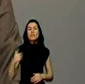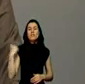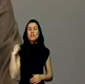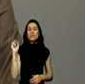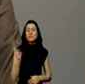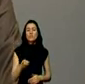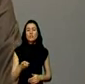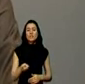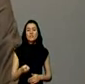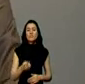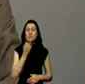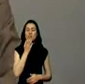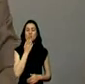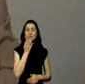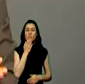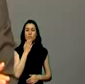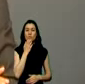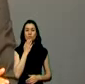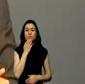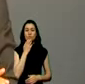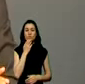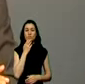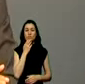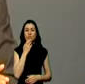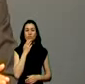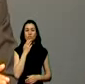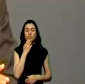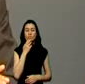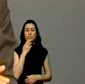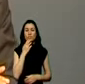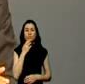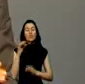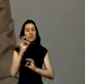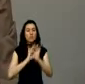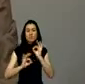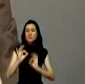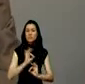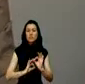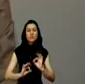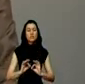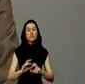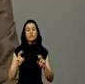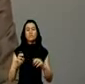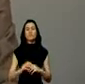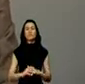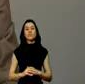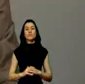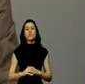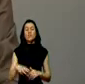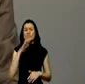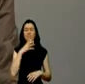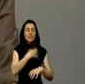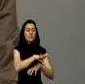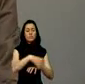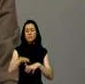conseguir es la reagrupación de los órganos actualmente diferentes que están en distintas plazas. Saben ustedes que ahora la distribución es totalmente anárquica.